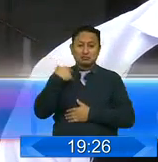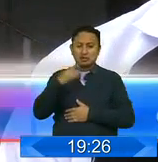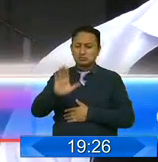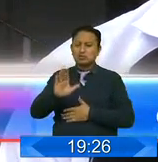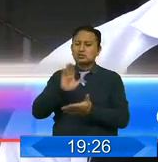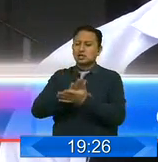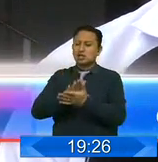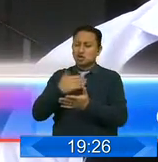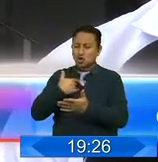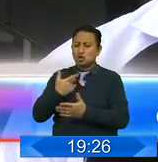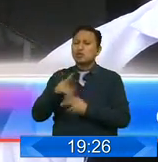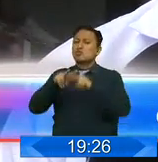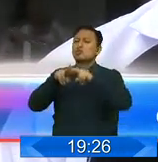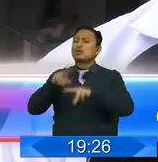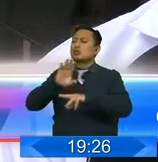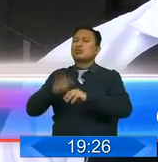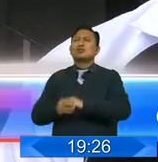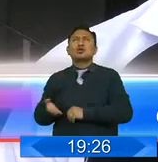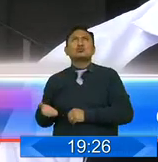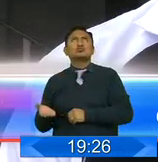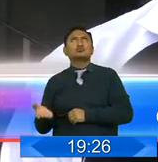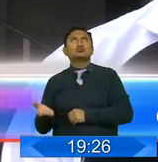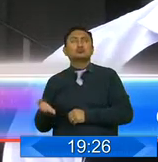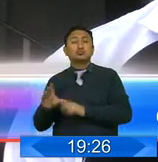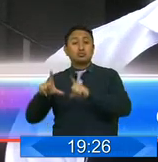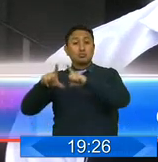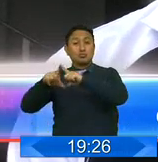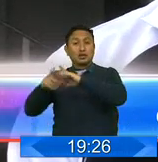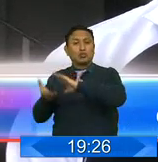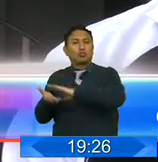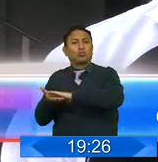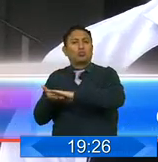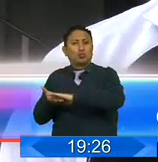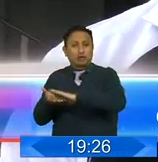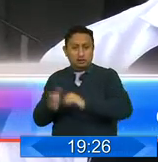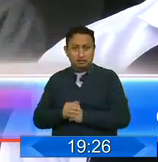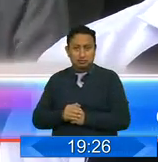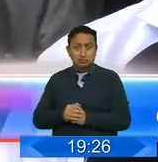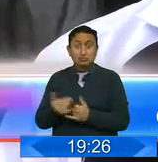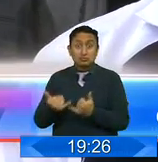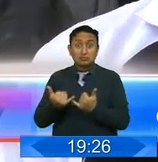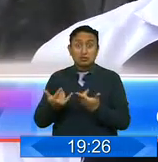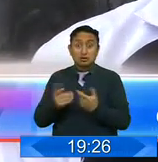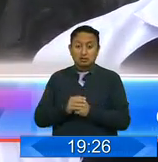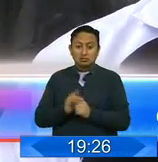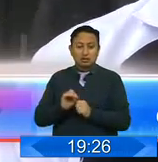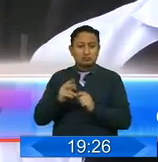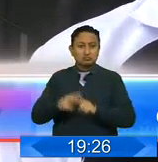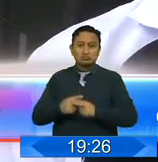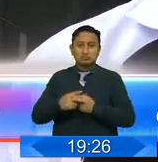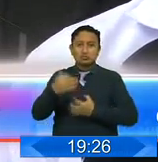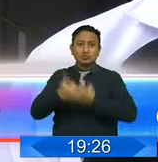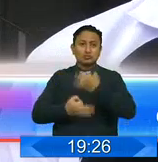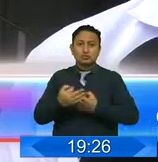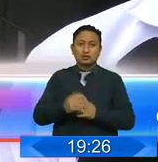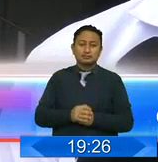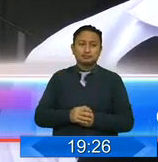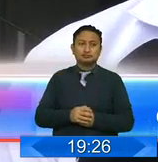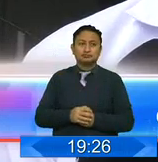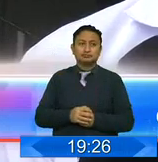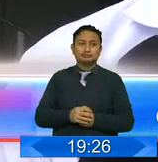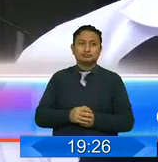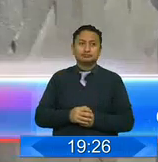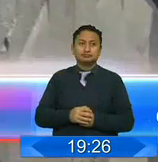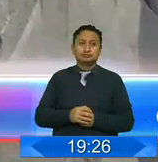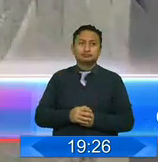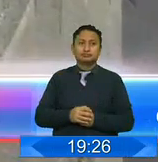procedimiento ginecológico y que ese es el causal por el cual se está haciendo el procedimiento legal más fuerte, digamos, en los tres procesos